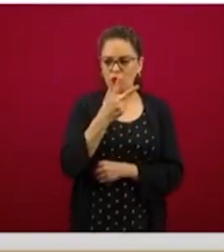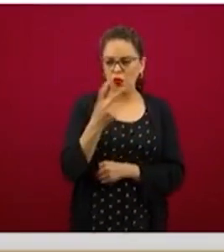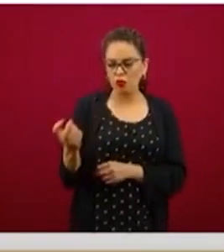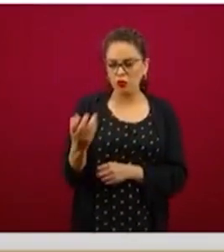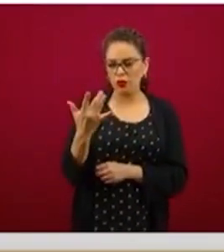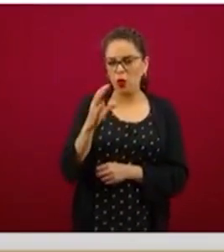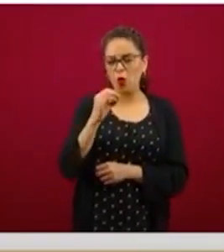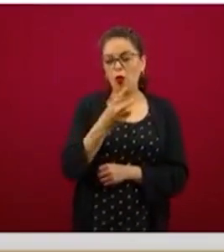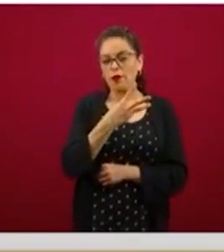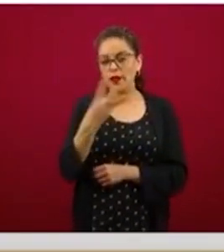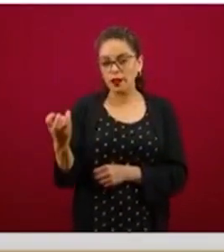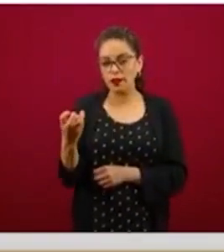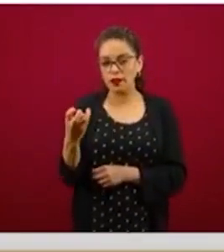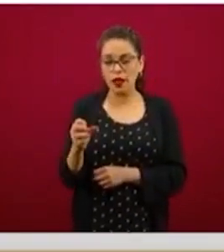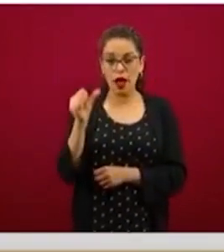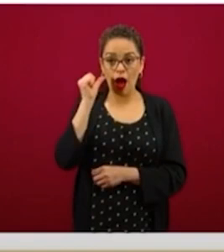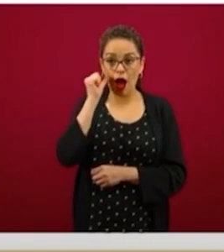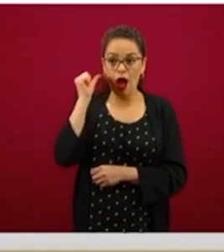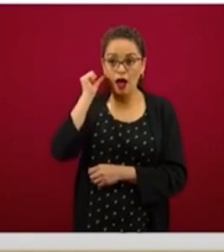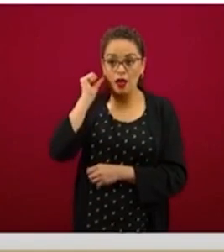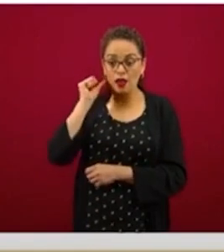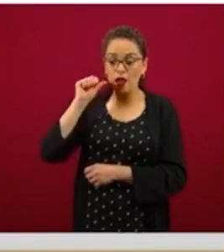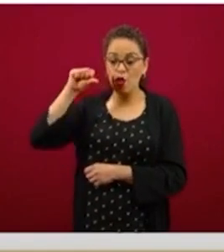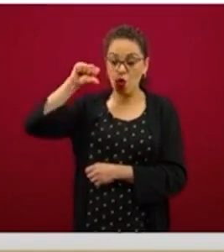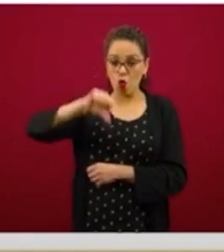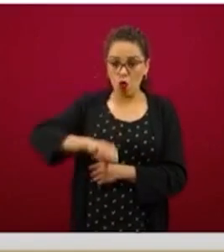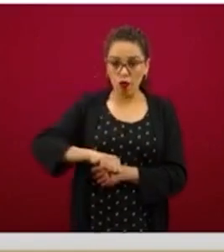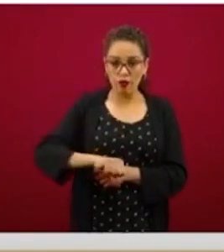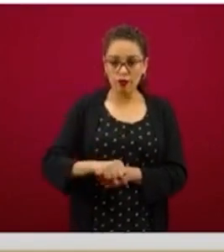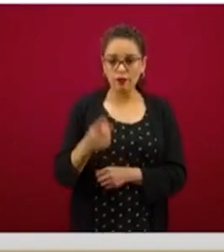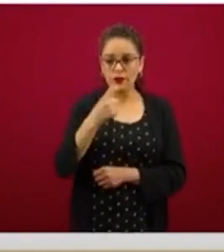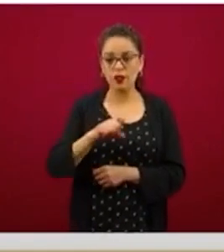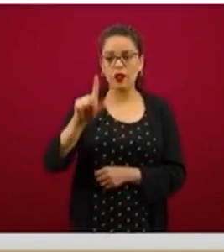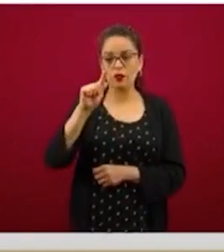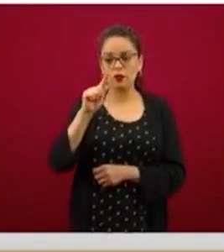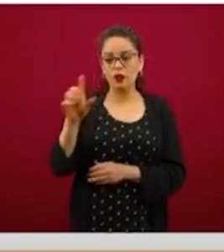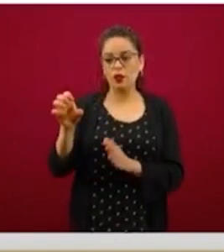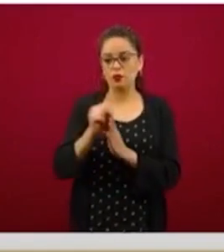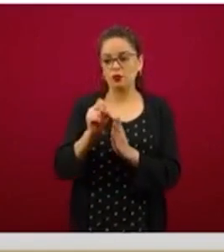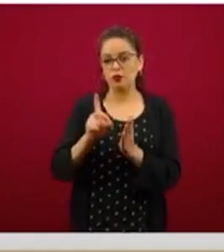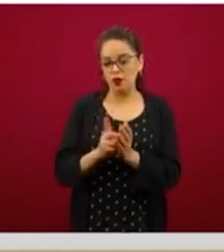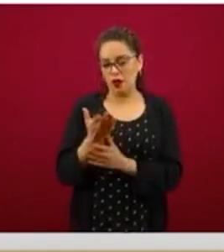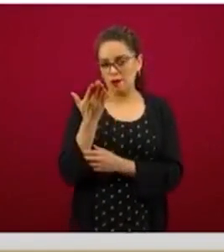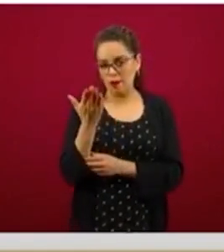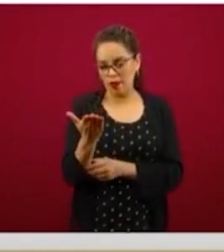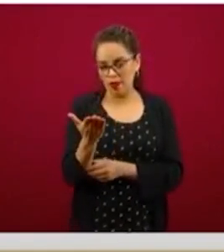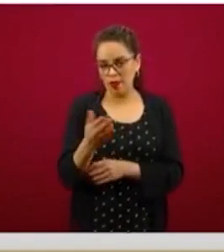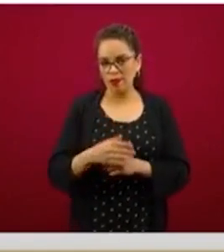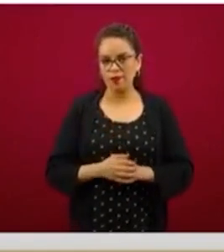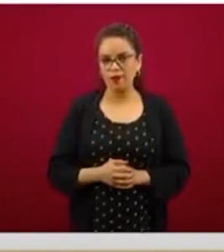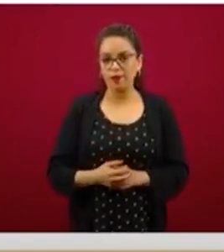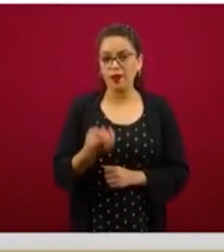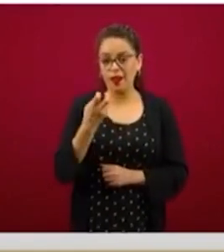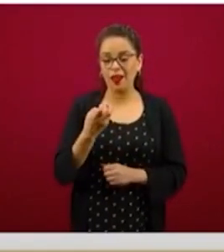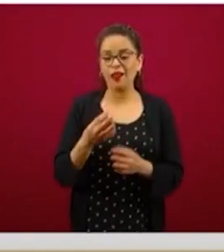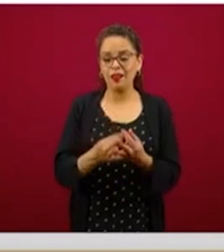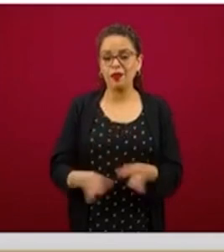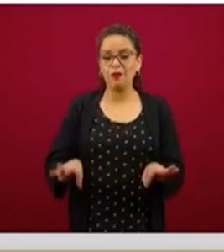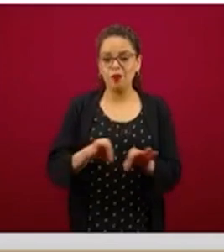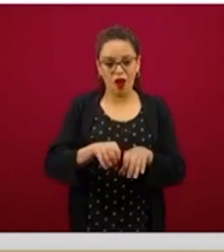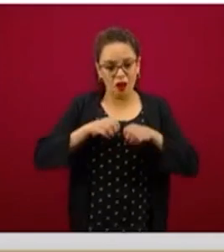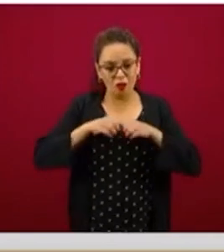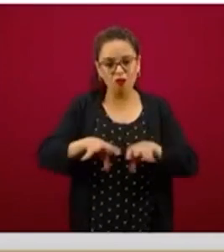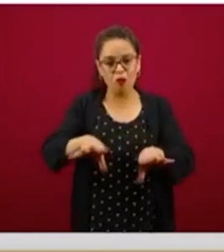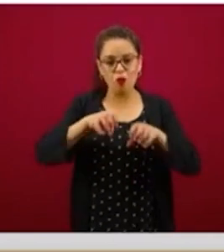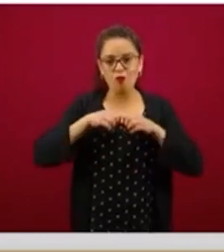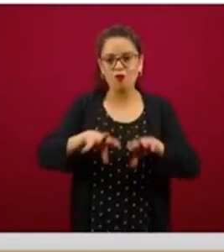300 el día de ayer para hoy fueron 170 solicitudes y por eso es tan importante seguir difundiendo lo y seguir diciéndole a la gente